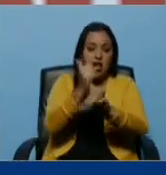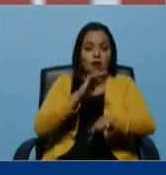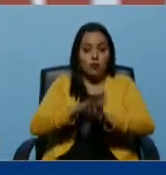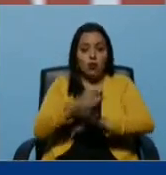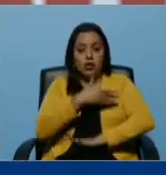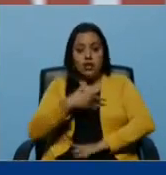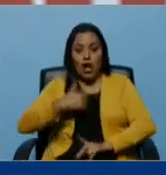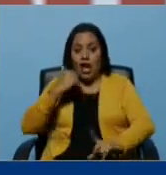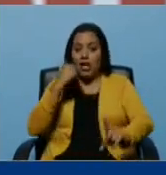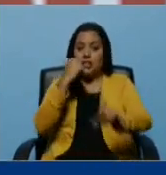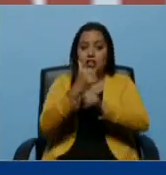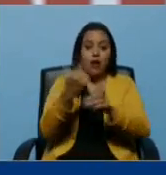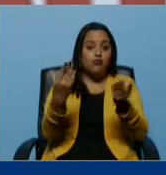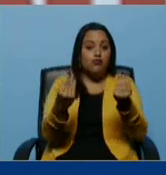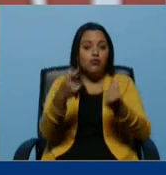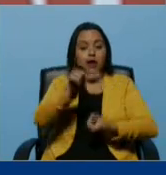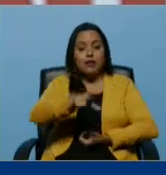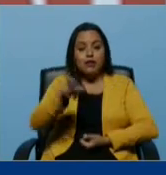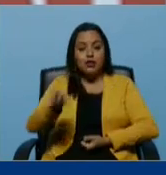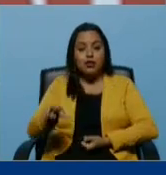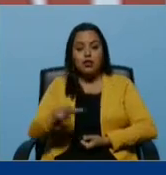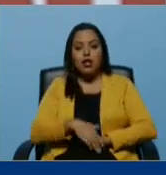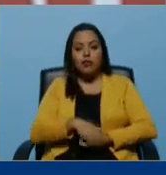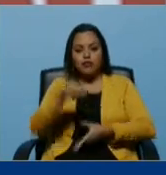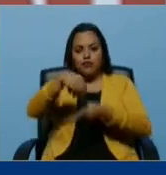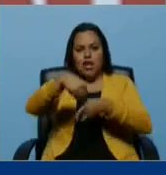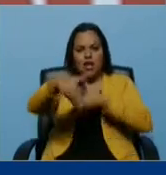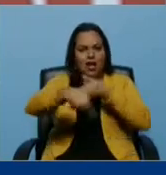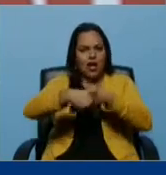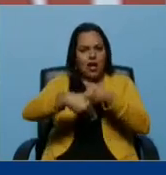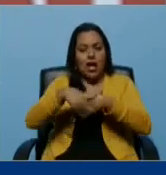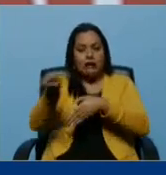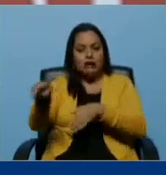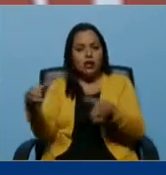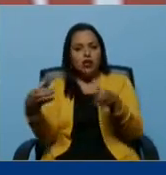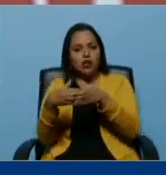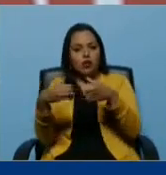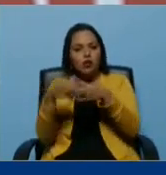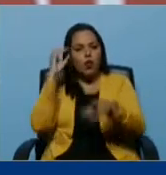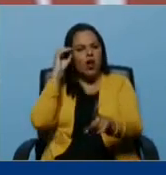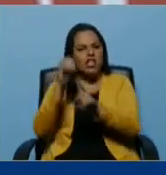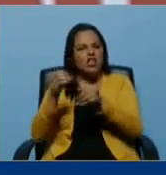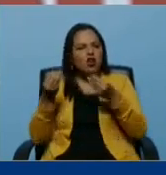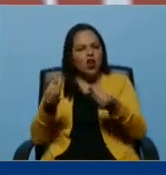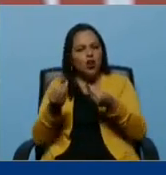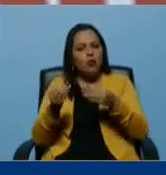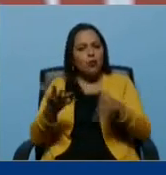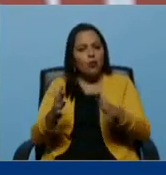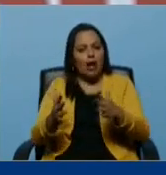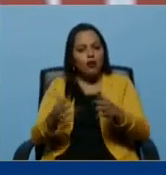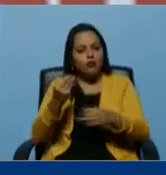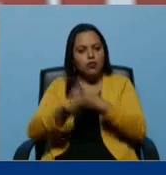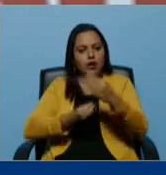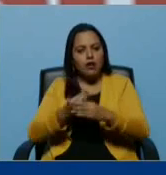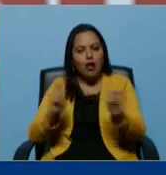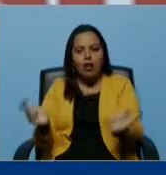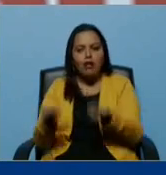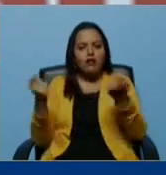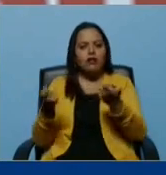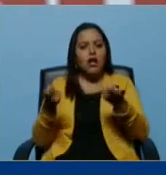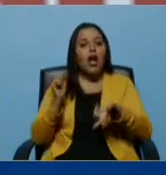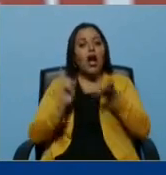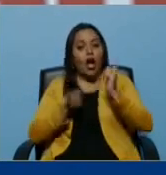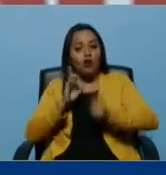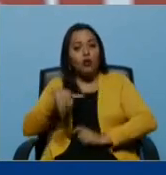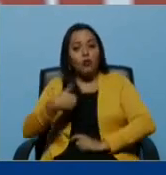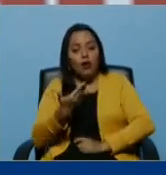asesinar una cantidad de personas por las redes sociales, estos sectores, con el fin de atemorizarlos. En algunos pudiera ser